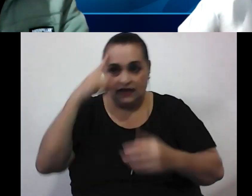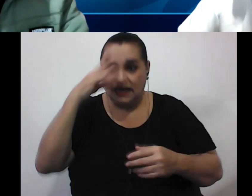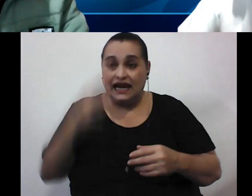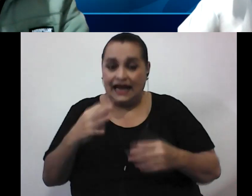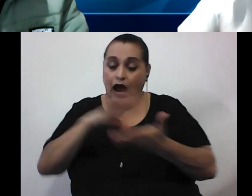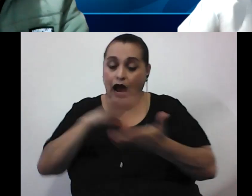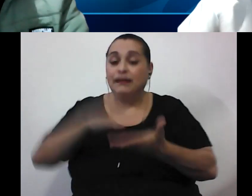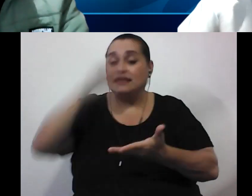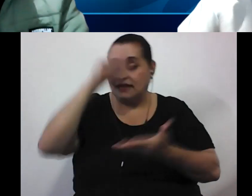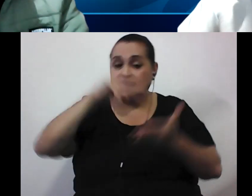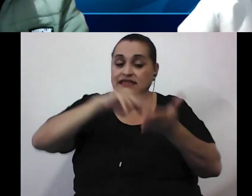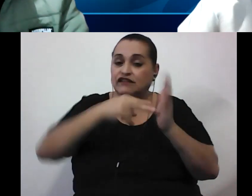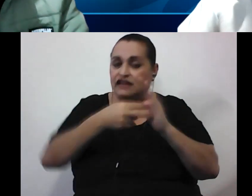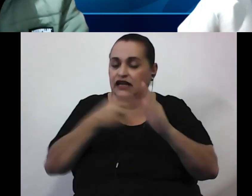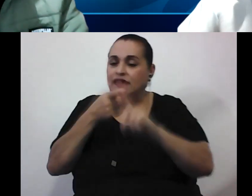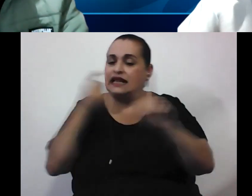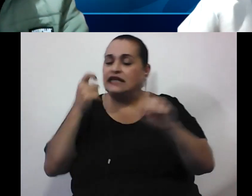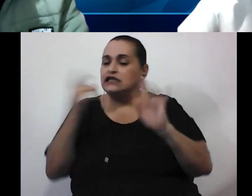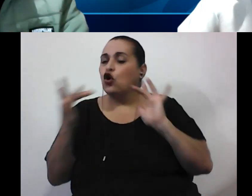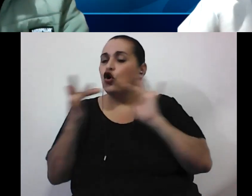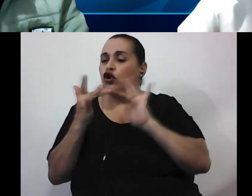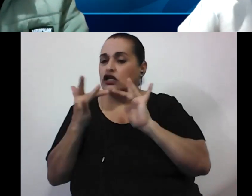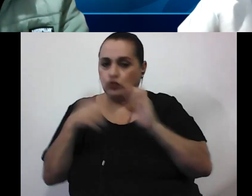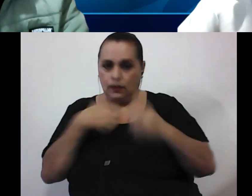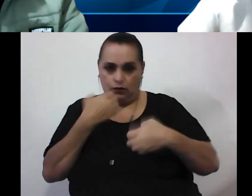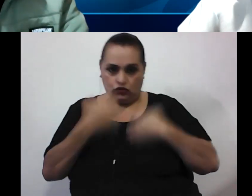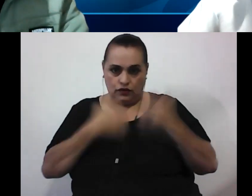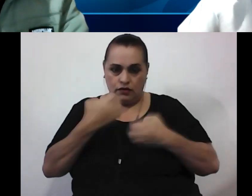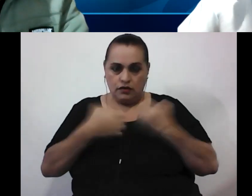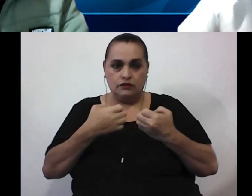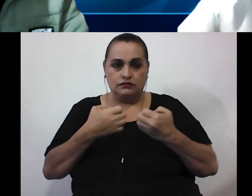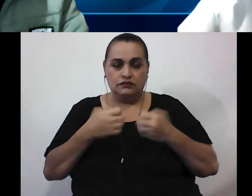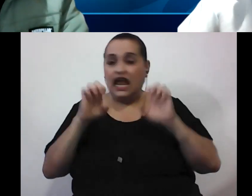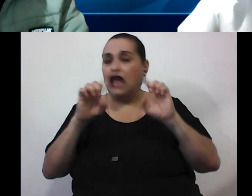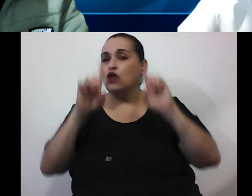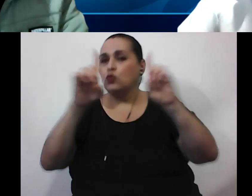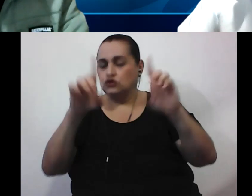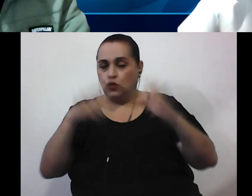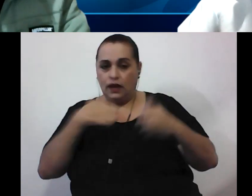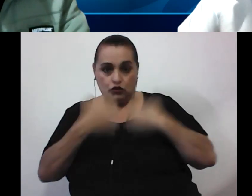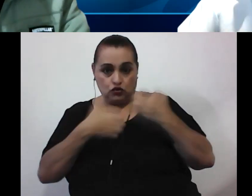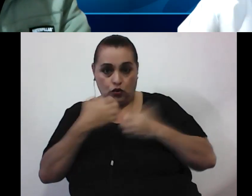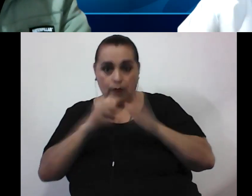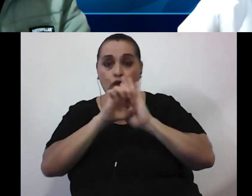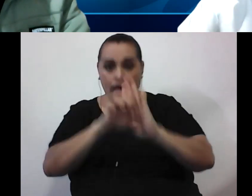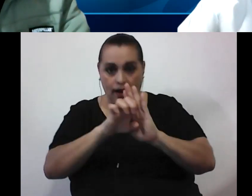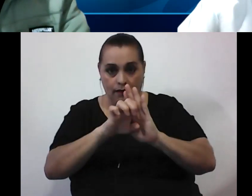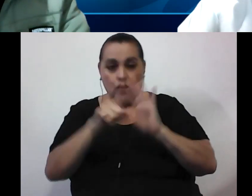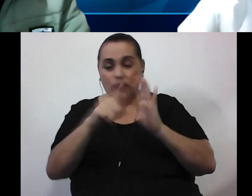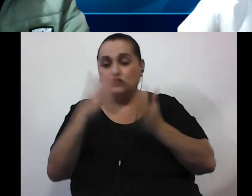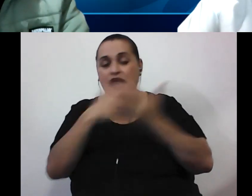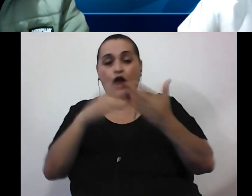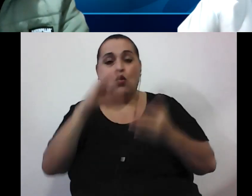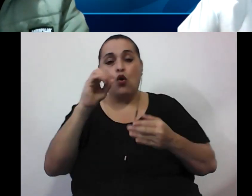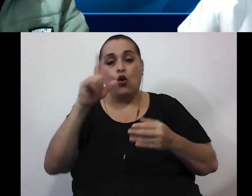aprendizaje significativo de la conexión emocional, la educación emocional, por ejemplo. Bueno, eso es algo que Colipro sí ha